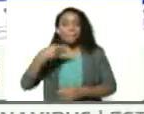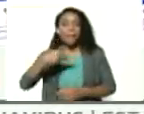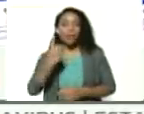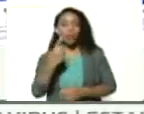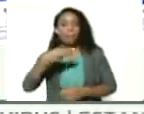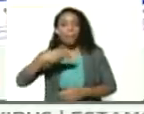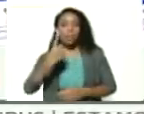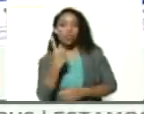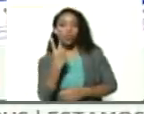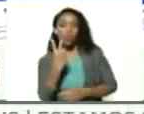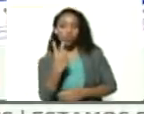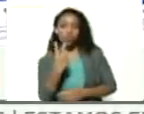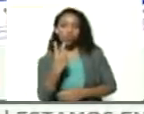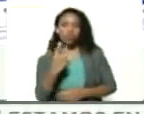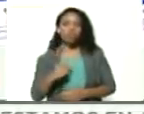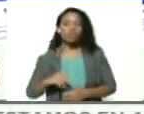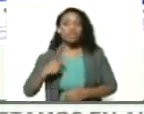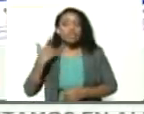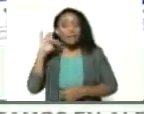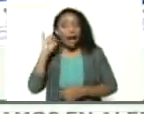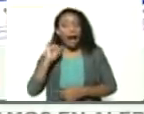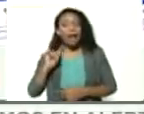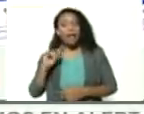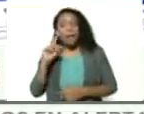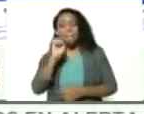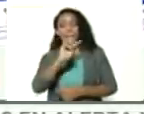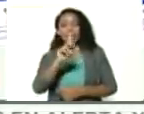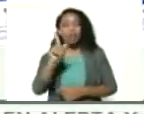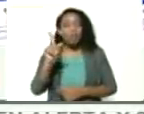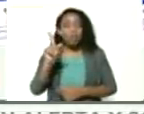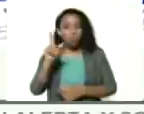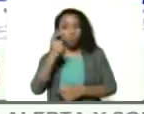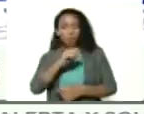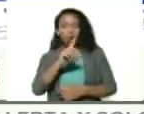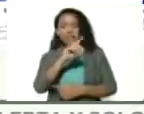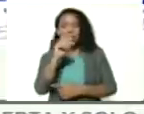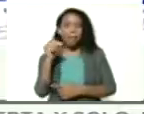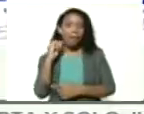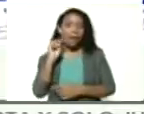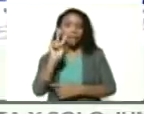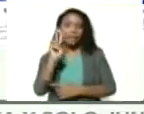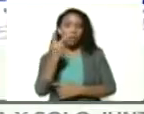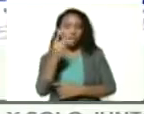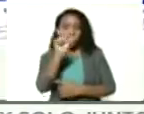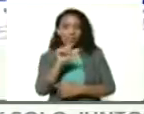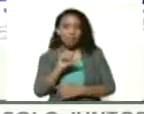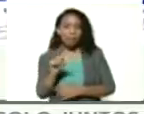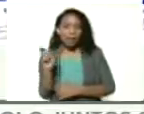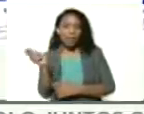P2. Se ubican en 21 casos por 100.000 en la segunda semana del mes.